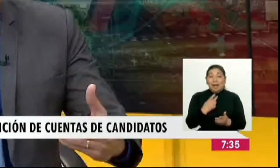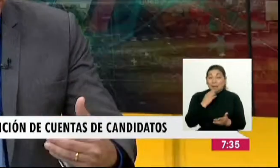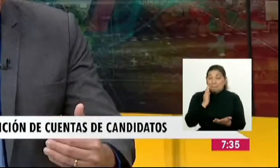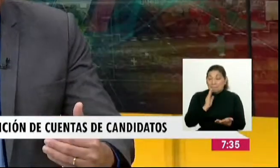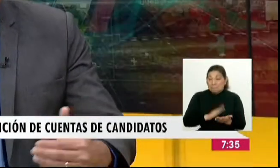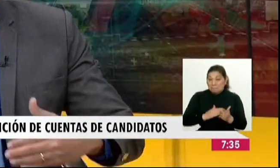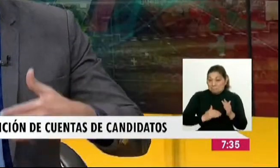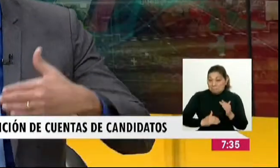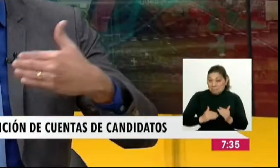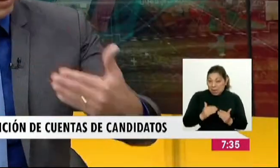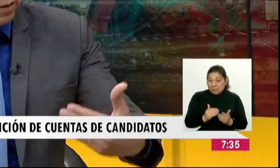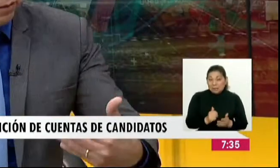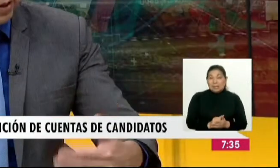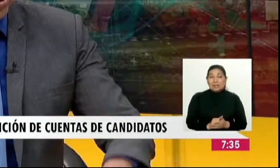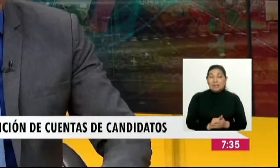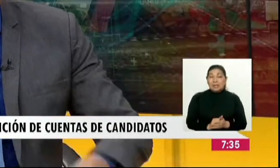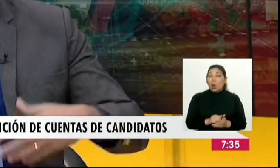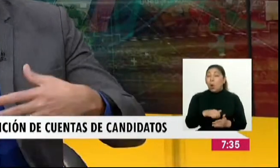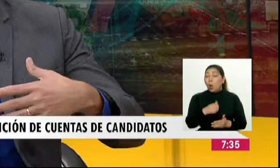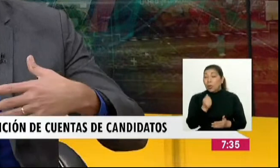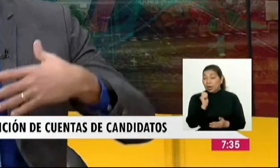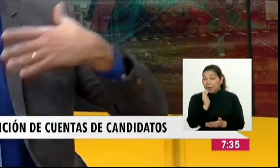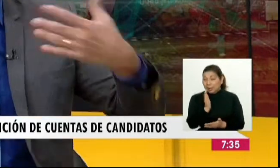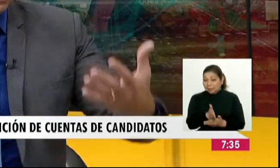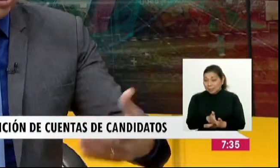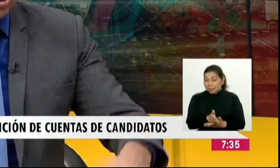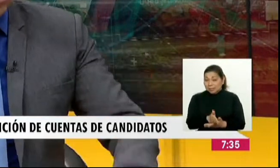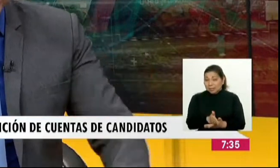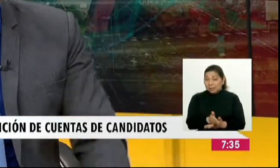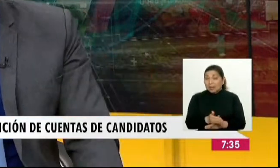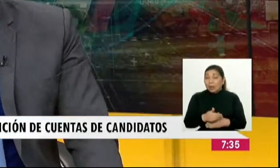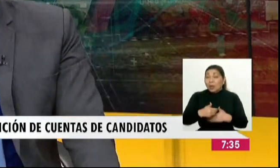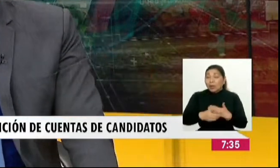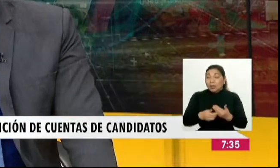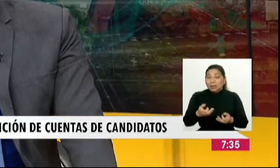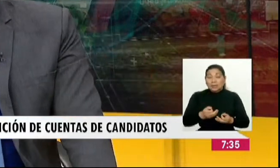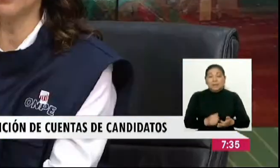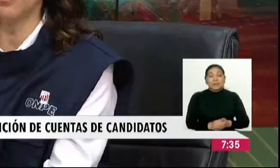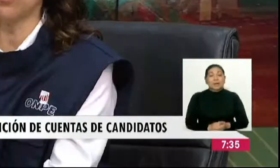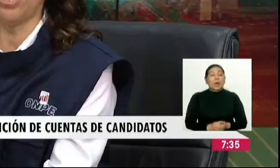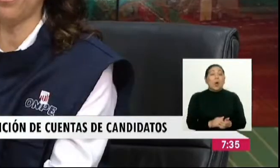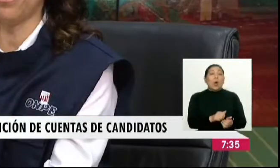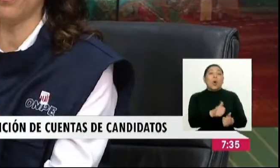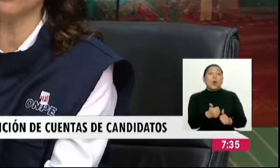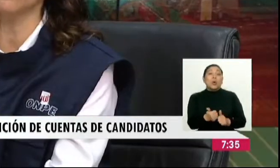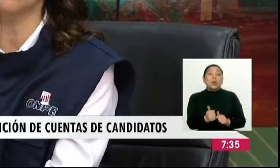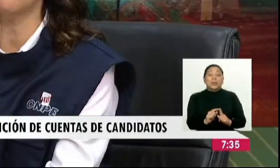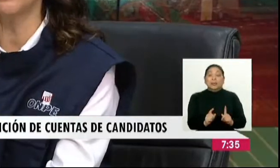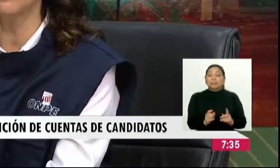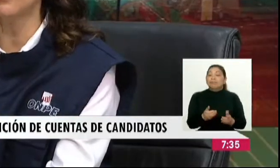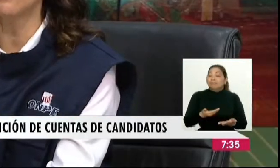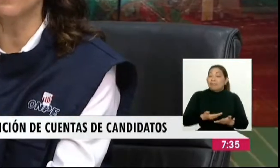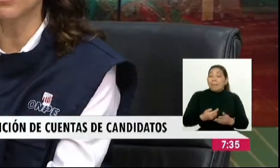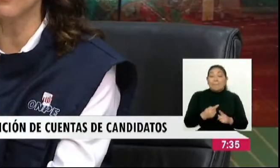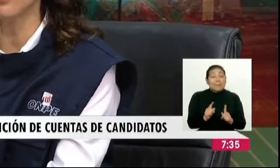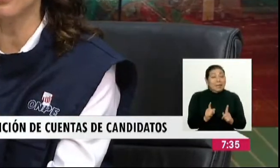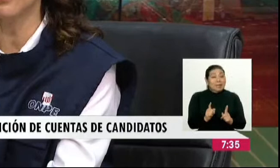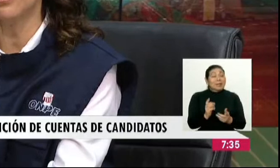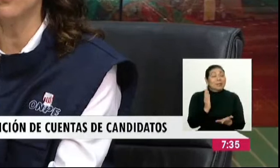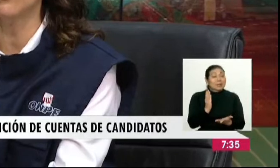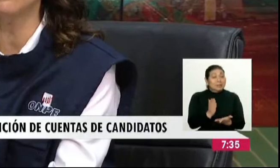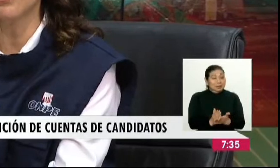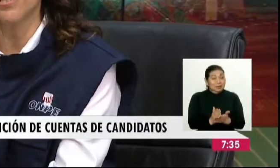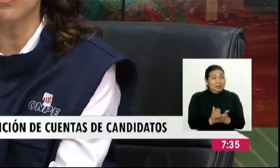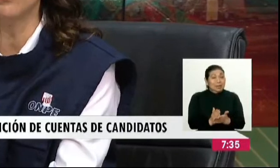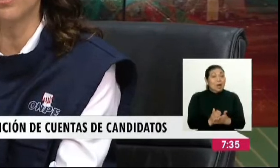infracción mayor? O ¿hay una siguiente infracción o va por la siguiente rendición de cuentas? No, son otras causales. Son otras causales. Pero la infracción